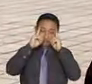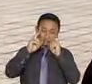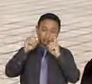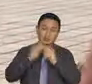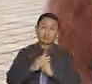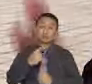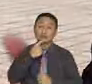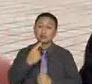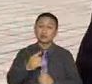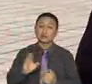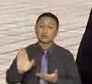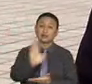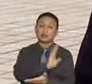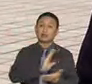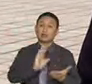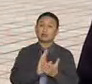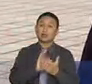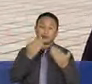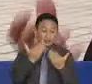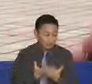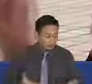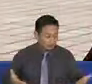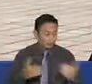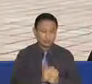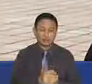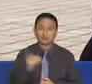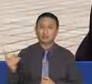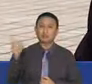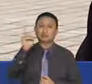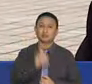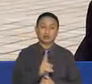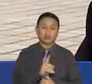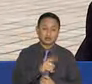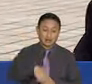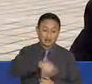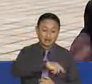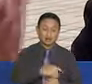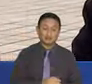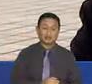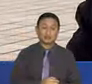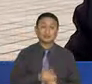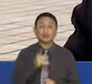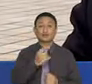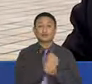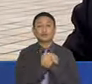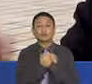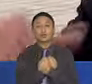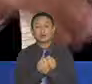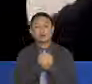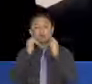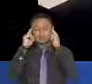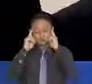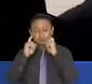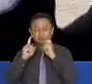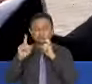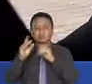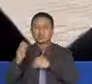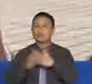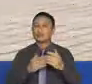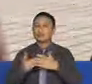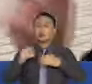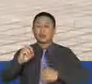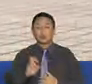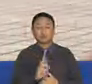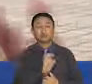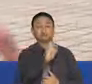del barrio de la guaragua tengo a la mamá cucharada yo por su amor conquistar a la Cumbre de la